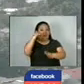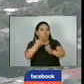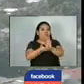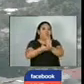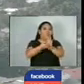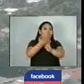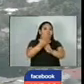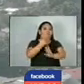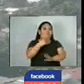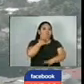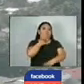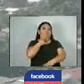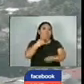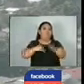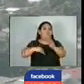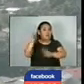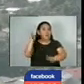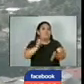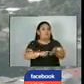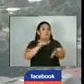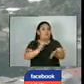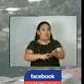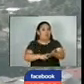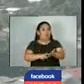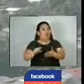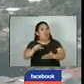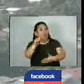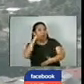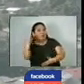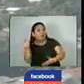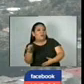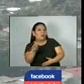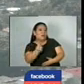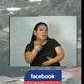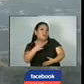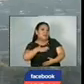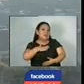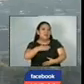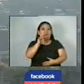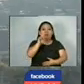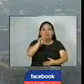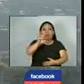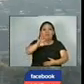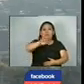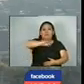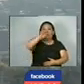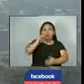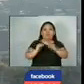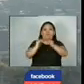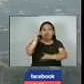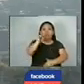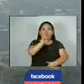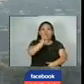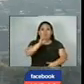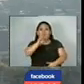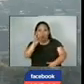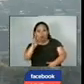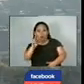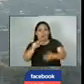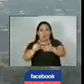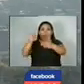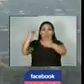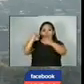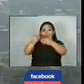son los que soportan la mayor carga de la deuda. La deuda externa total de estas naciones era un 15% mayor en 2022 que en